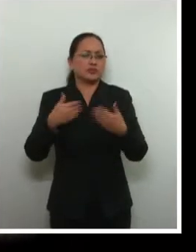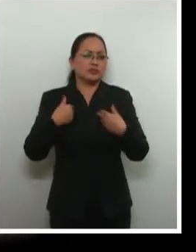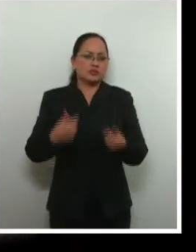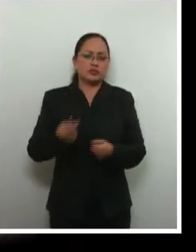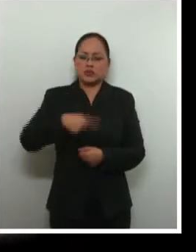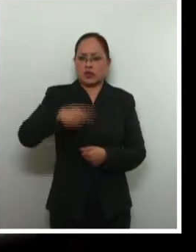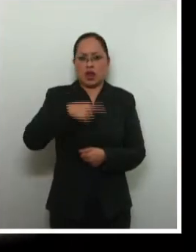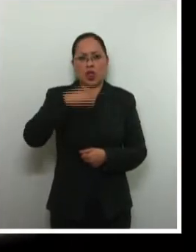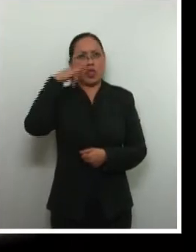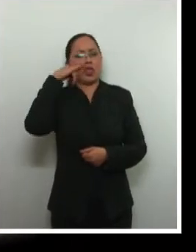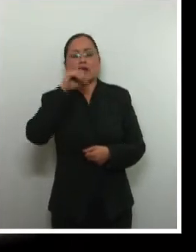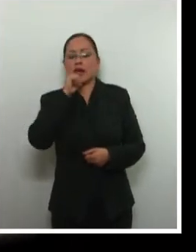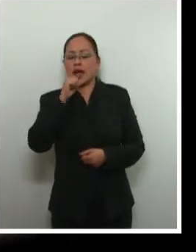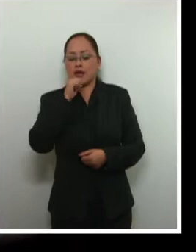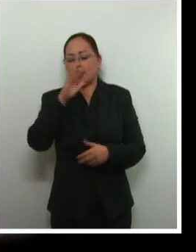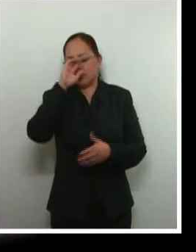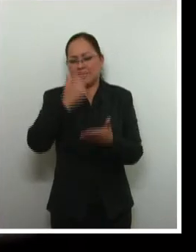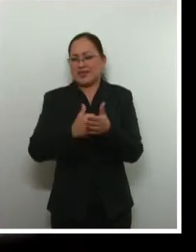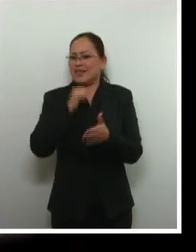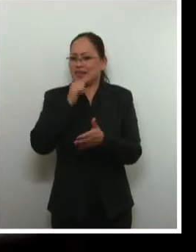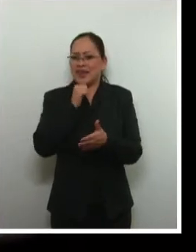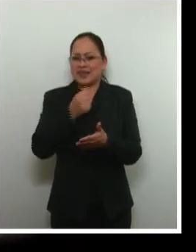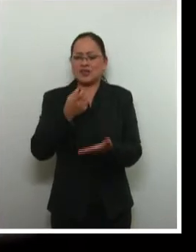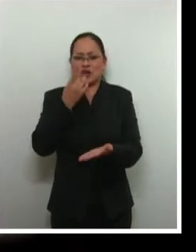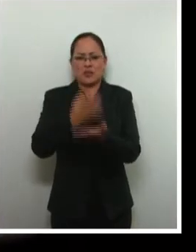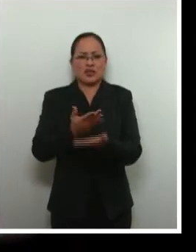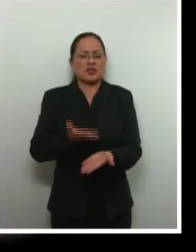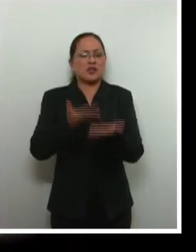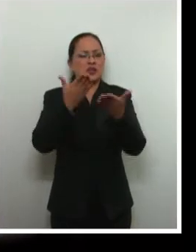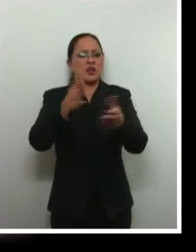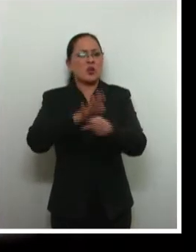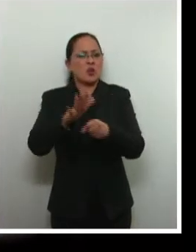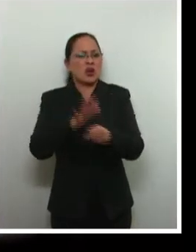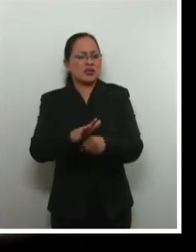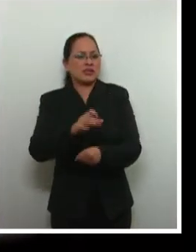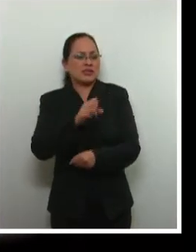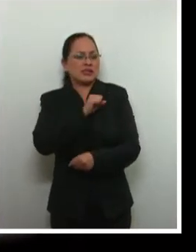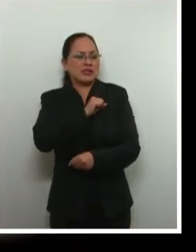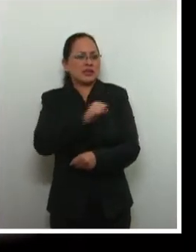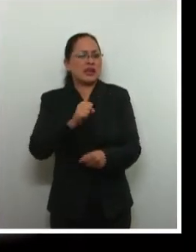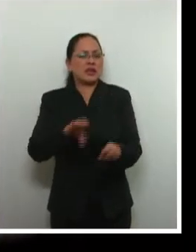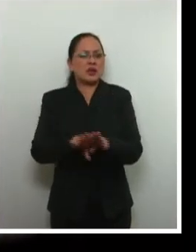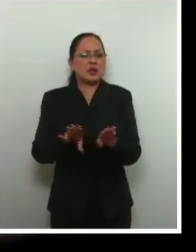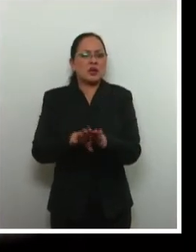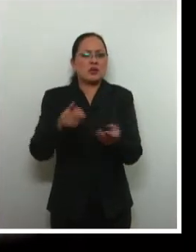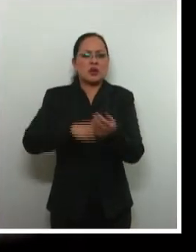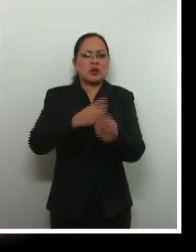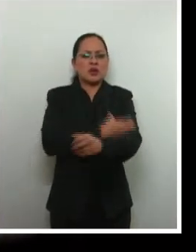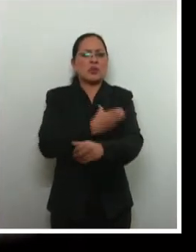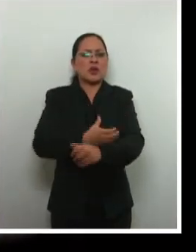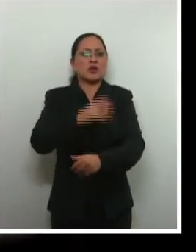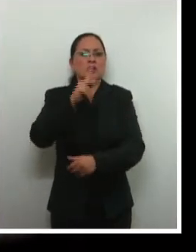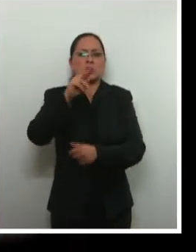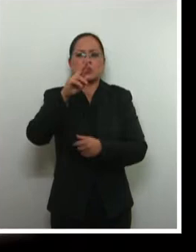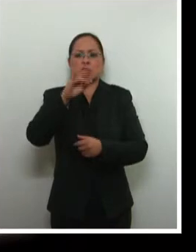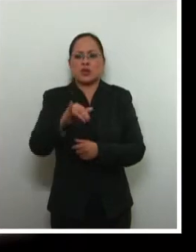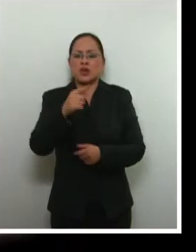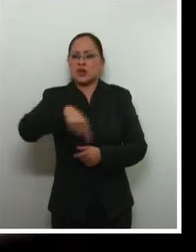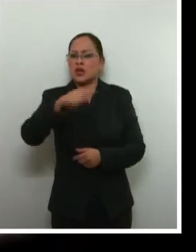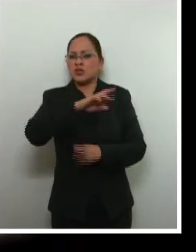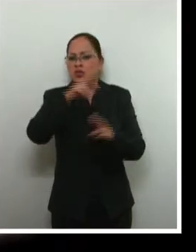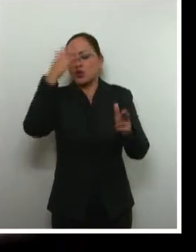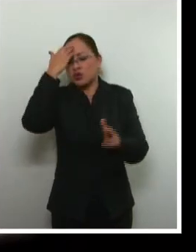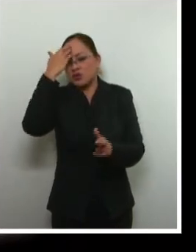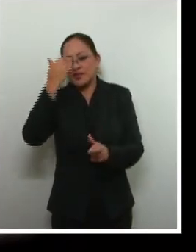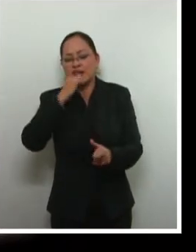vayan a ofender, yo no entiendo la mezquindad de los compañeros del PRI de no querer